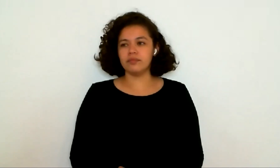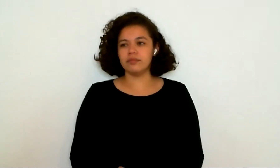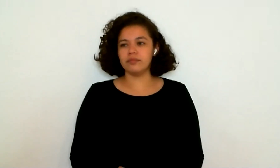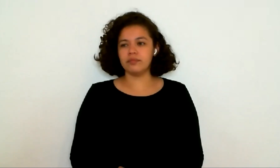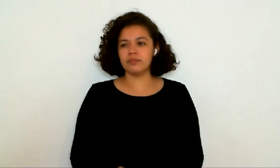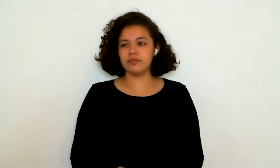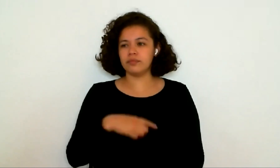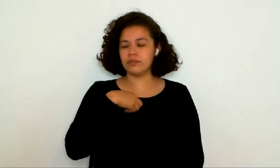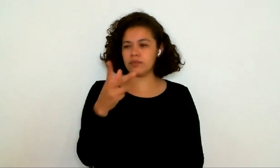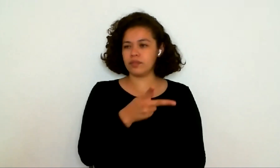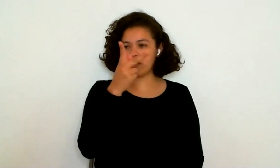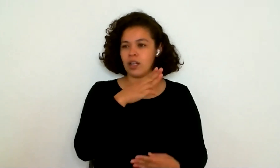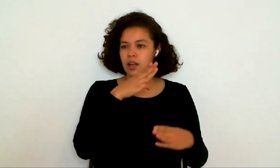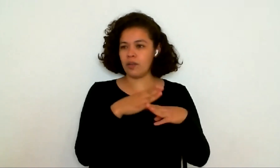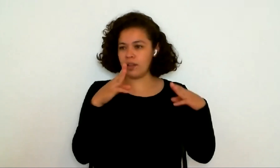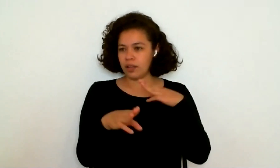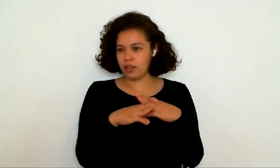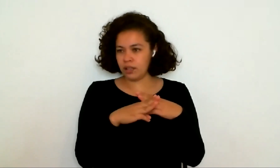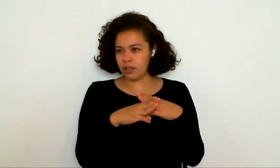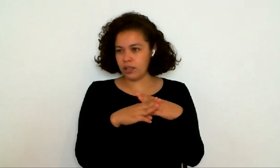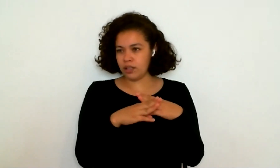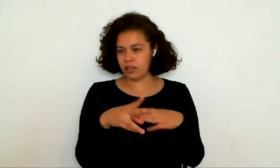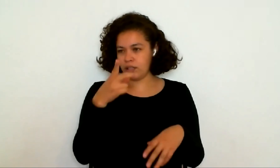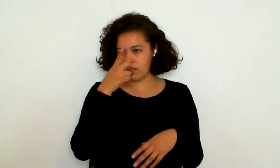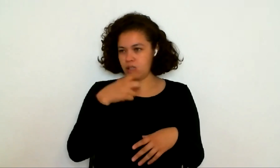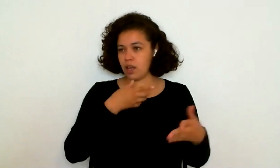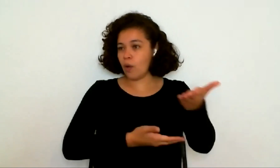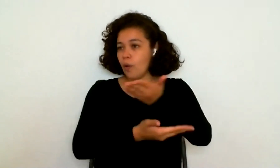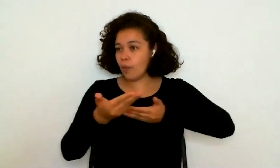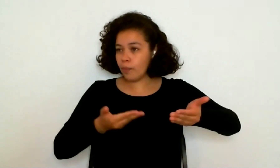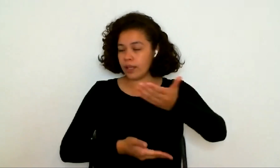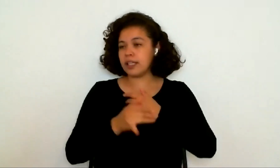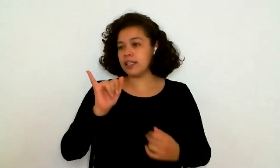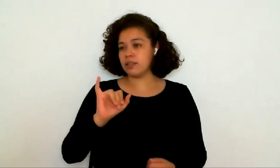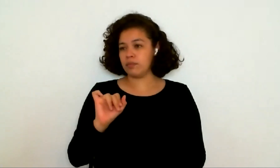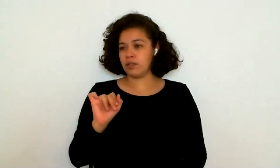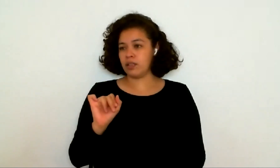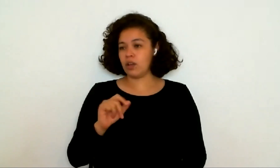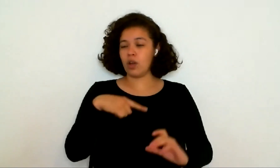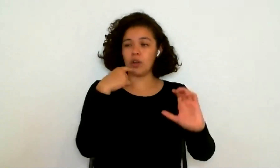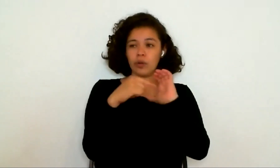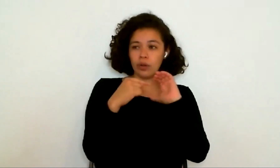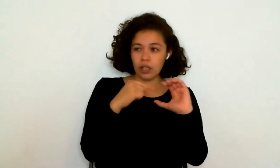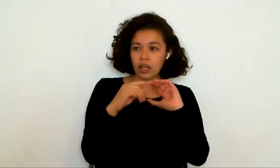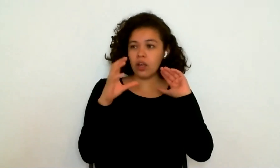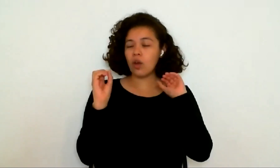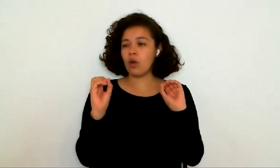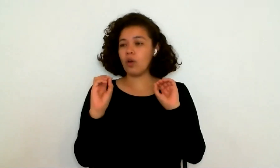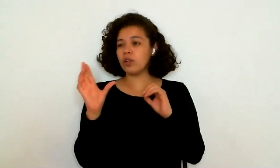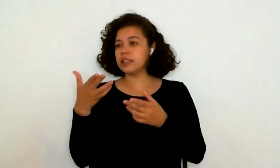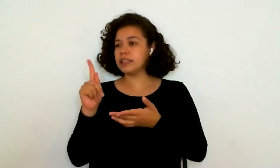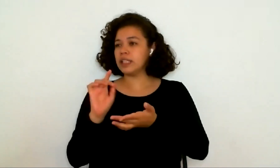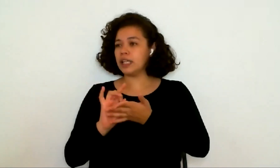Una pregunta, los materiales que nos comentabas, pues, que nos van a compartir, ¿va a ser mediante correo o lo va a poner en el chat o